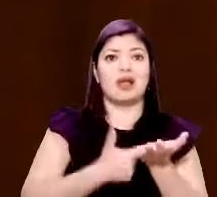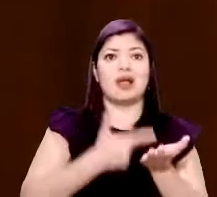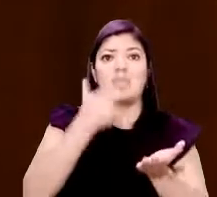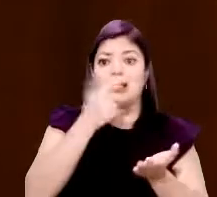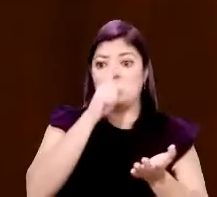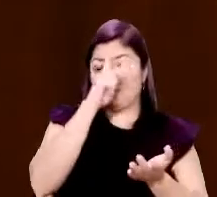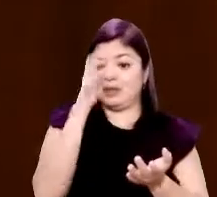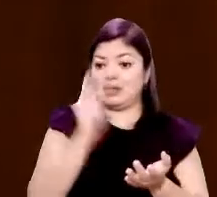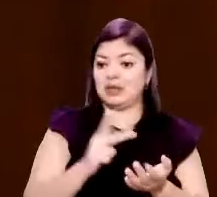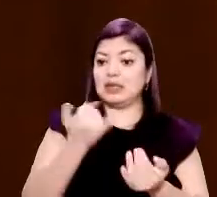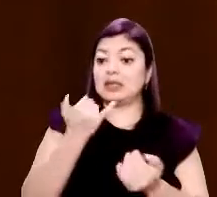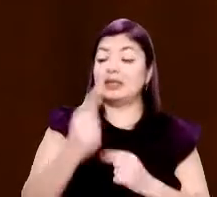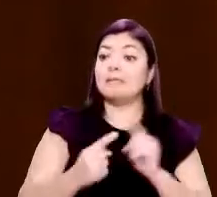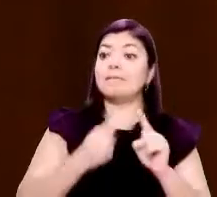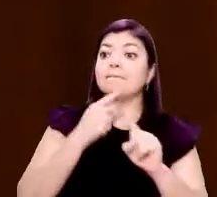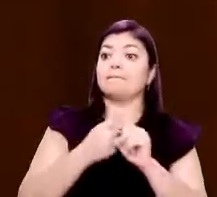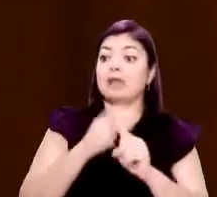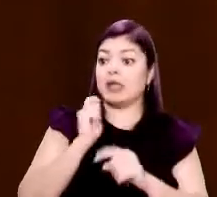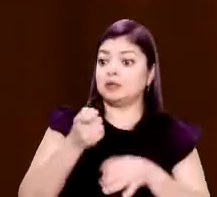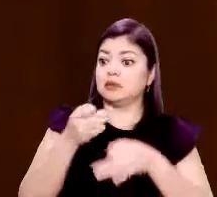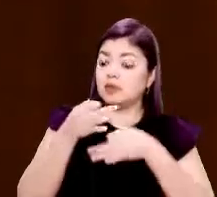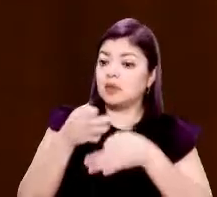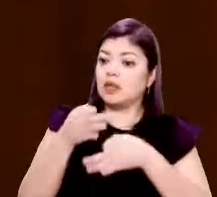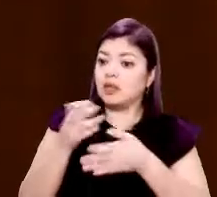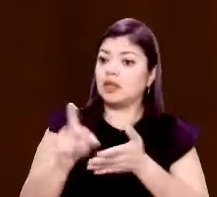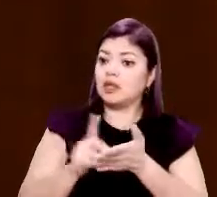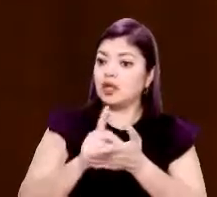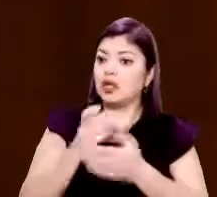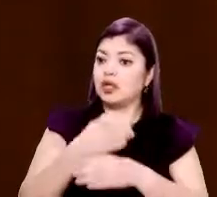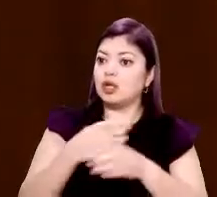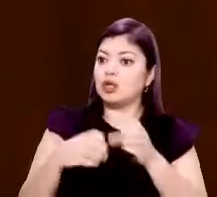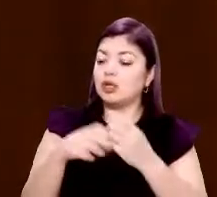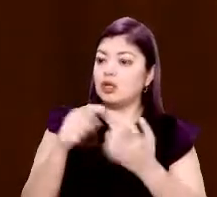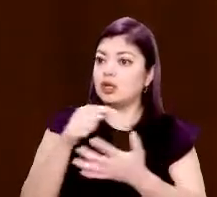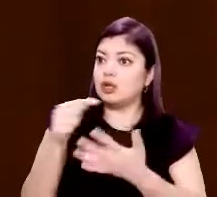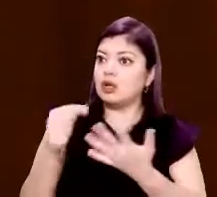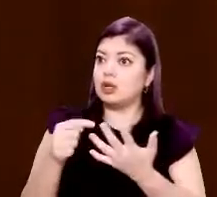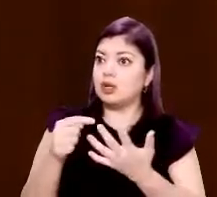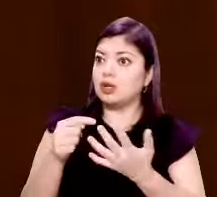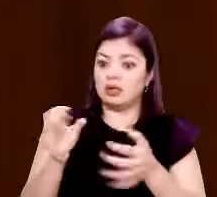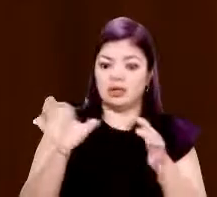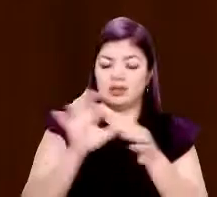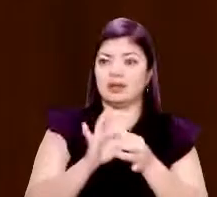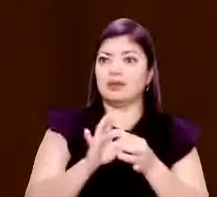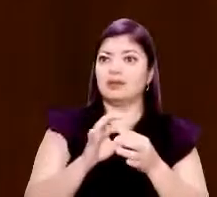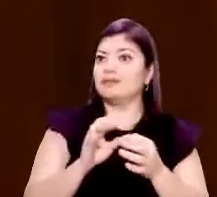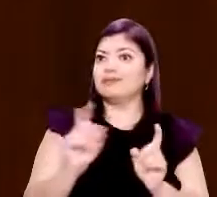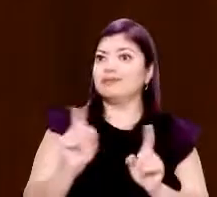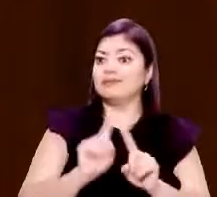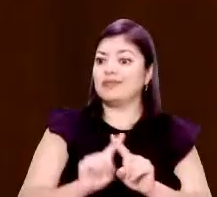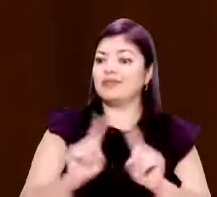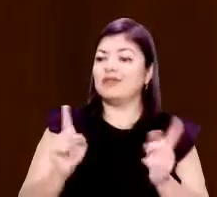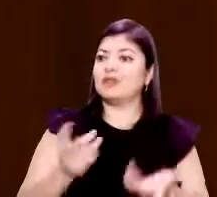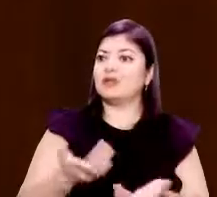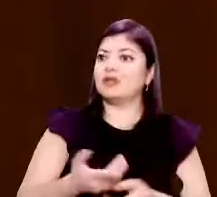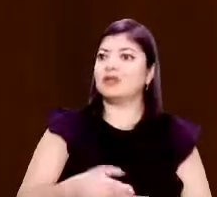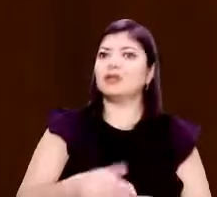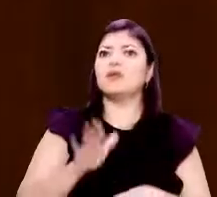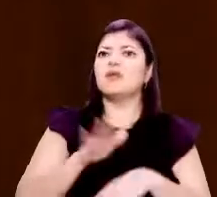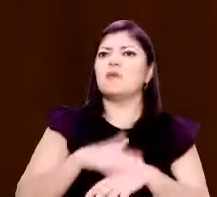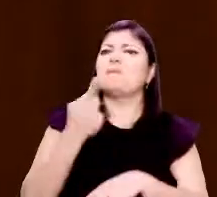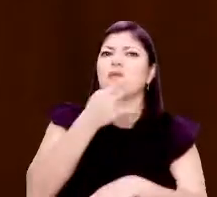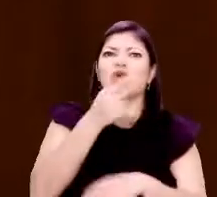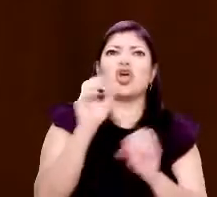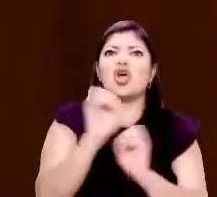sumamos el tema de las adicciones que no necesariamente están relacionadas. Señor secretario, ¿por qué no se tomó una